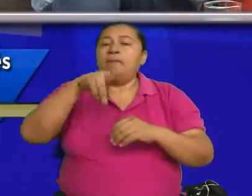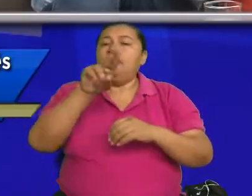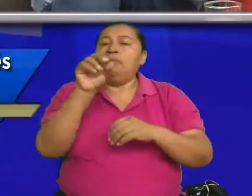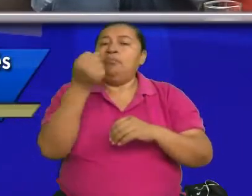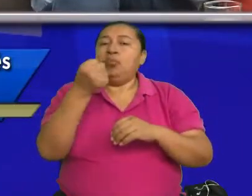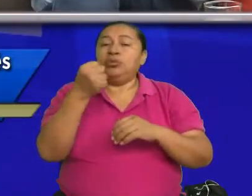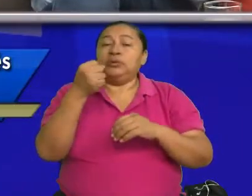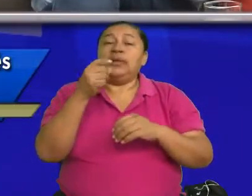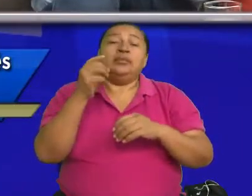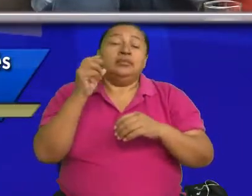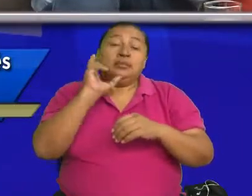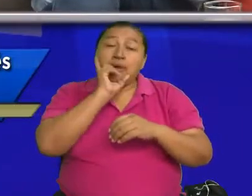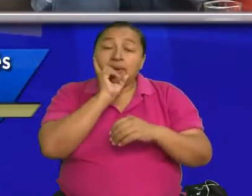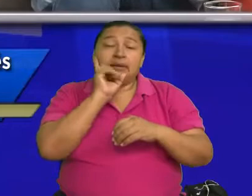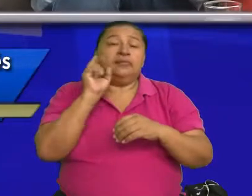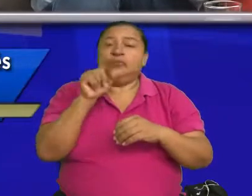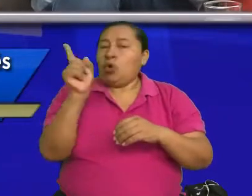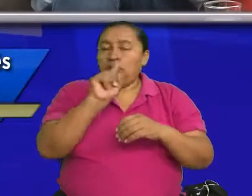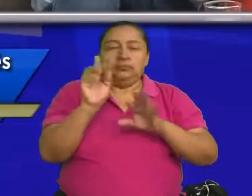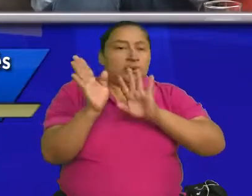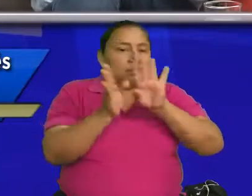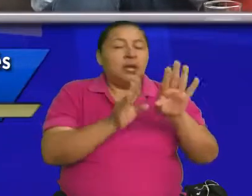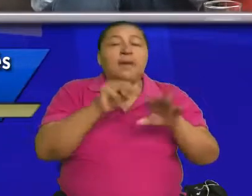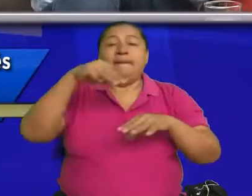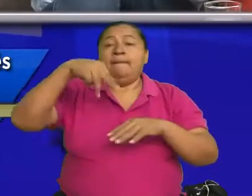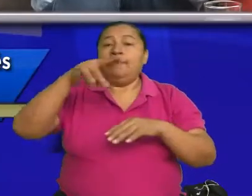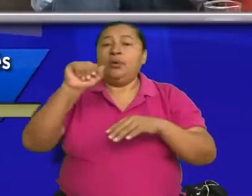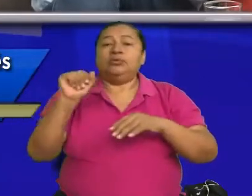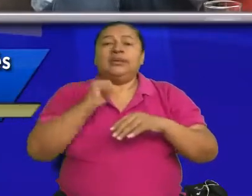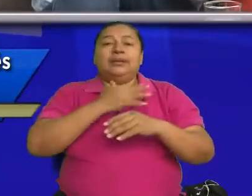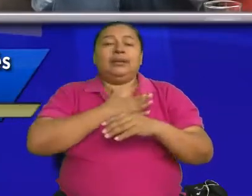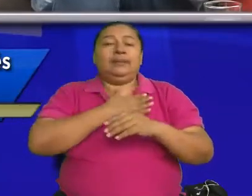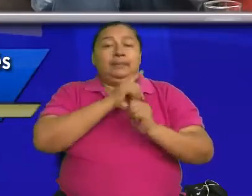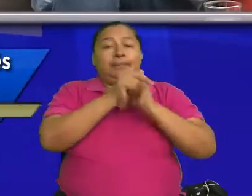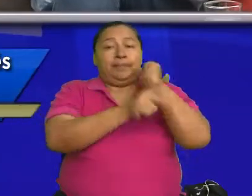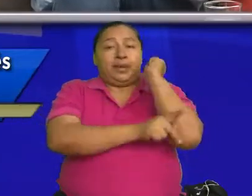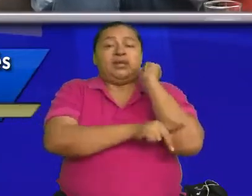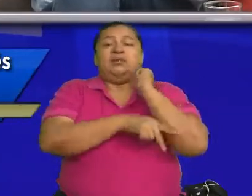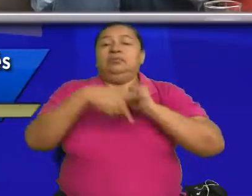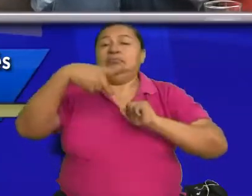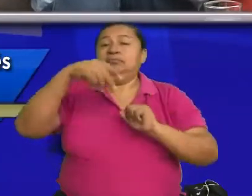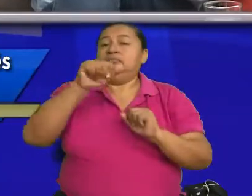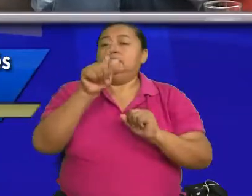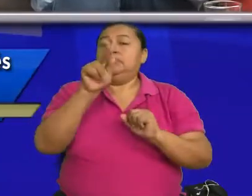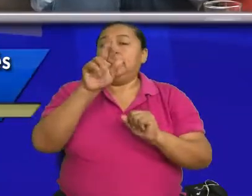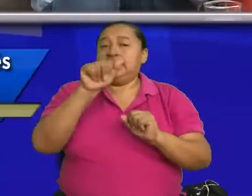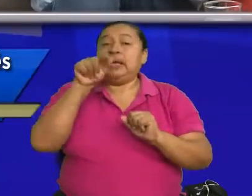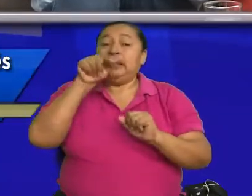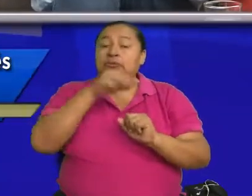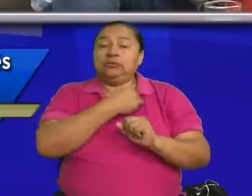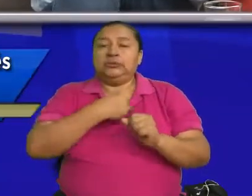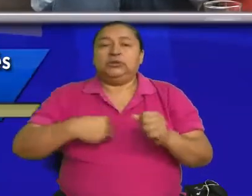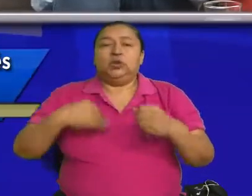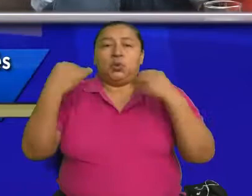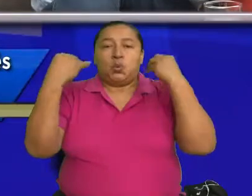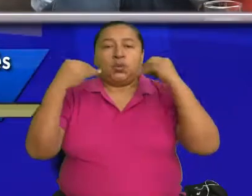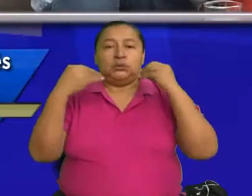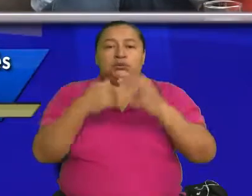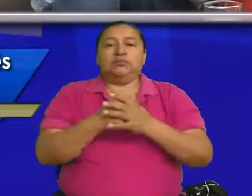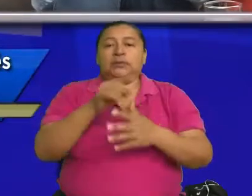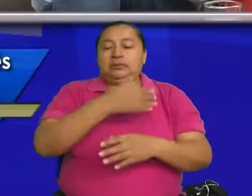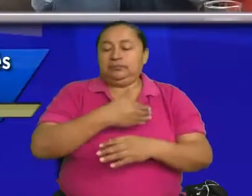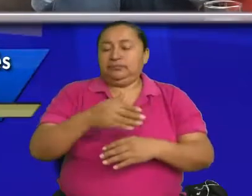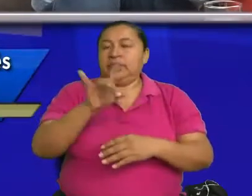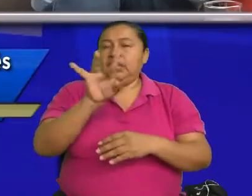estudiantes de primaria y secundaria en los centros educativos. Aquí está el Ministerio de Educación. Esto es hasta el 15 de